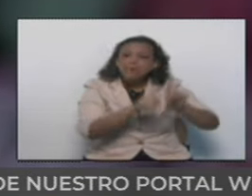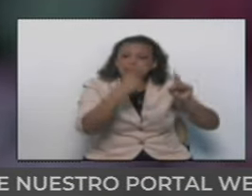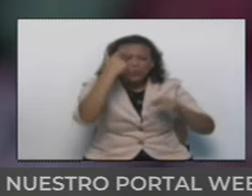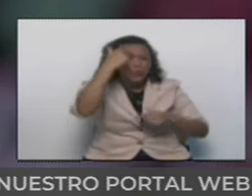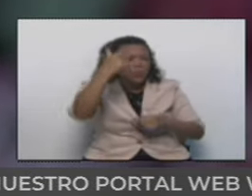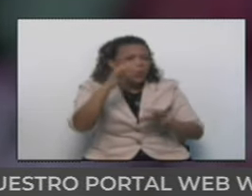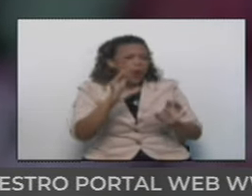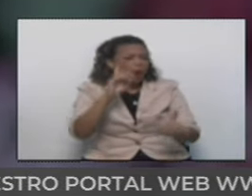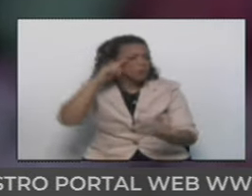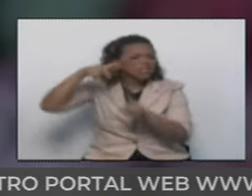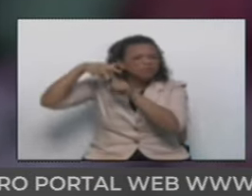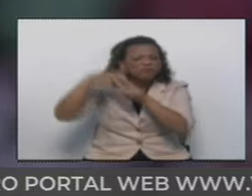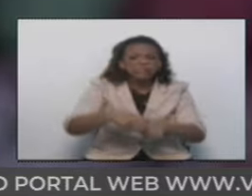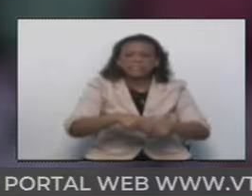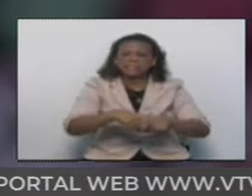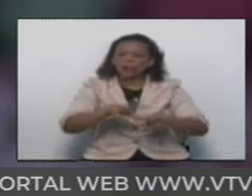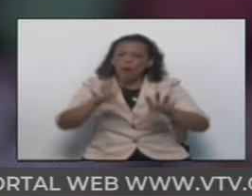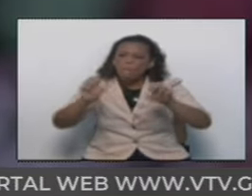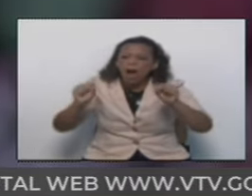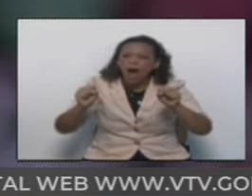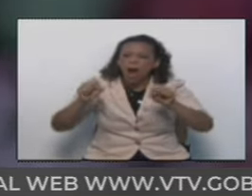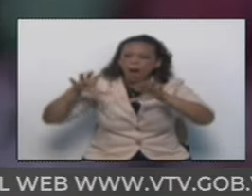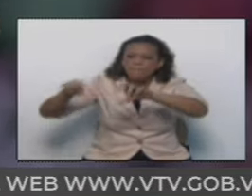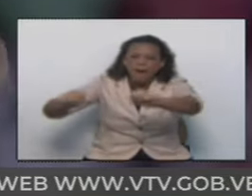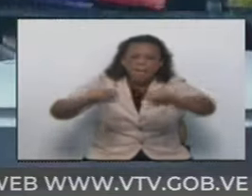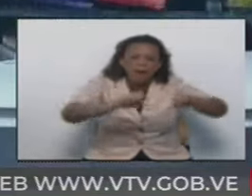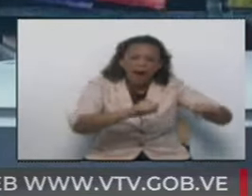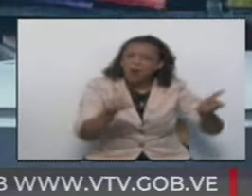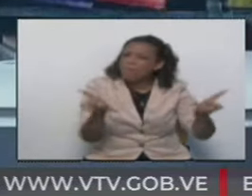geopolítico, el dominio, la colonización.